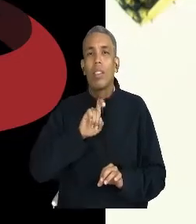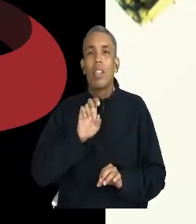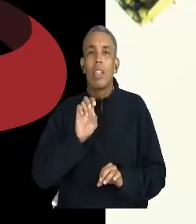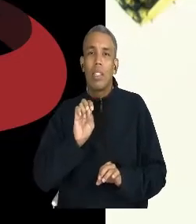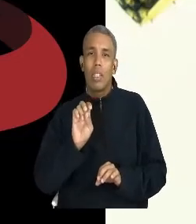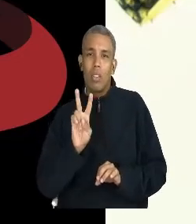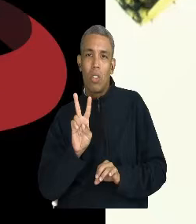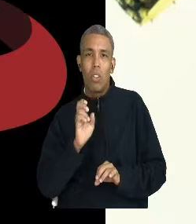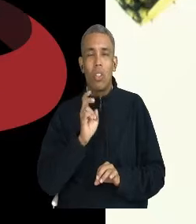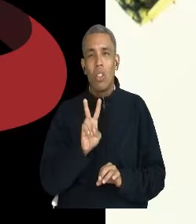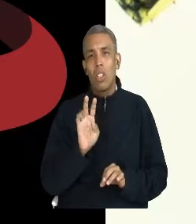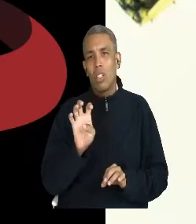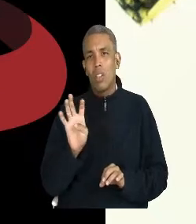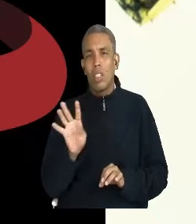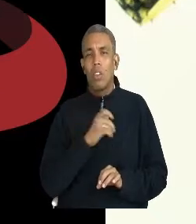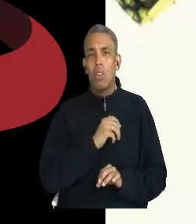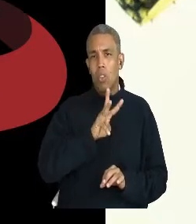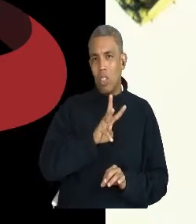602-1295 o al